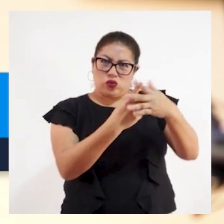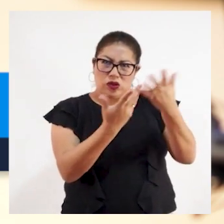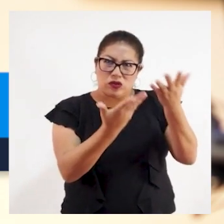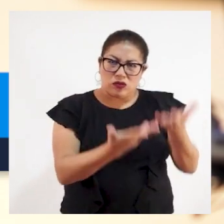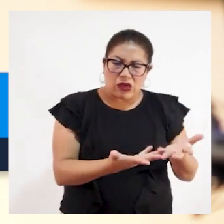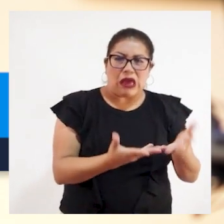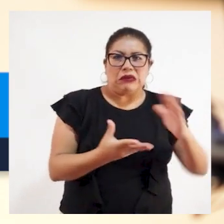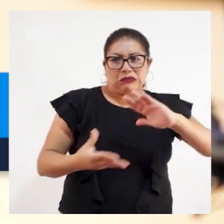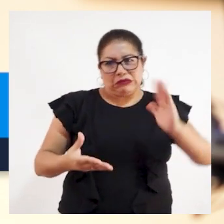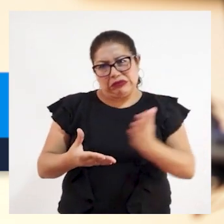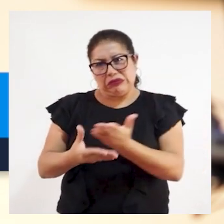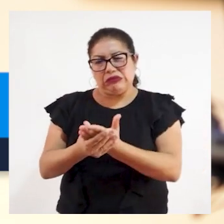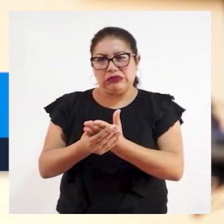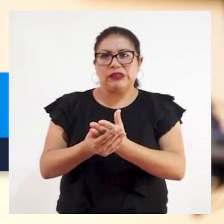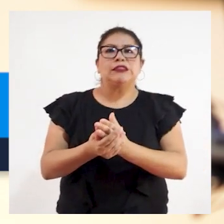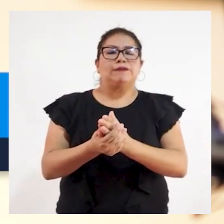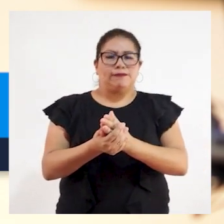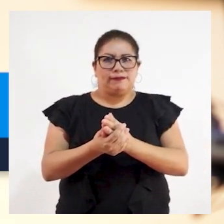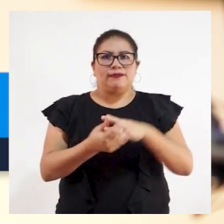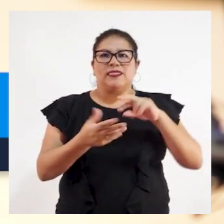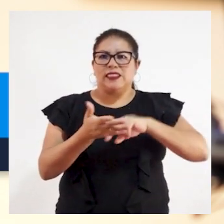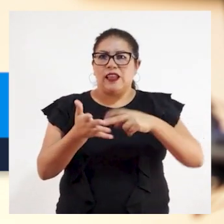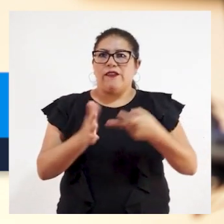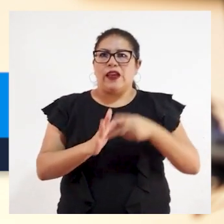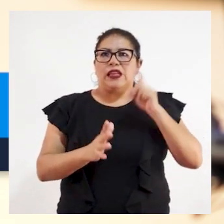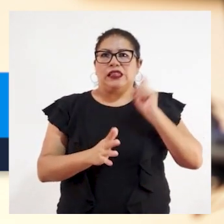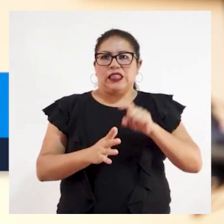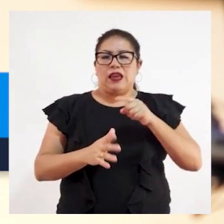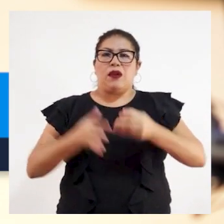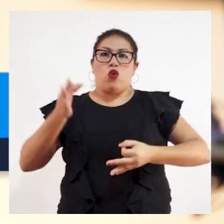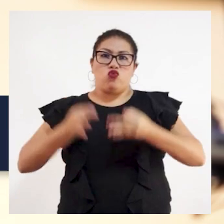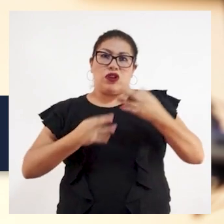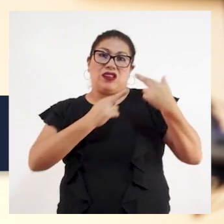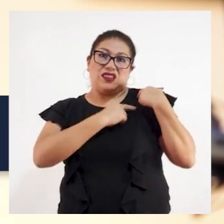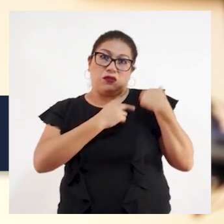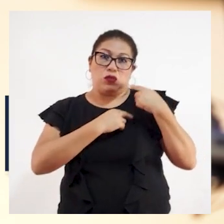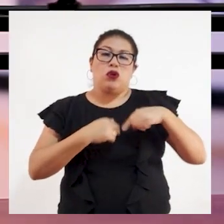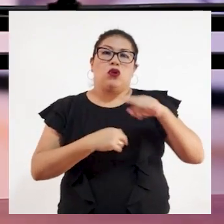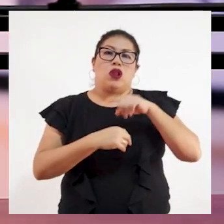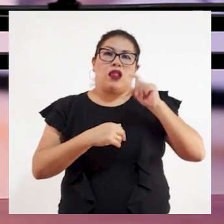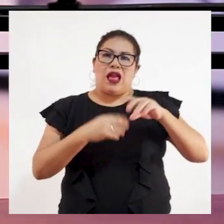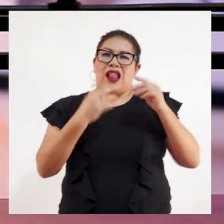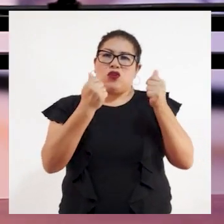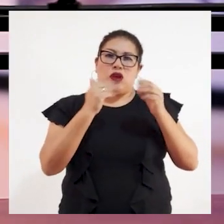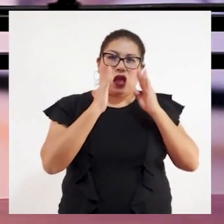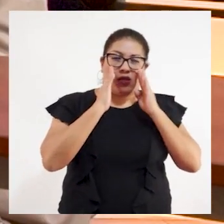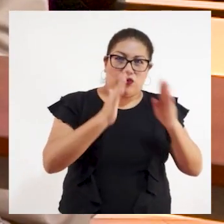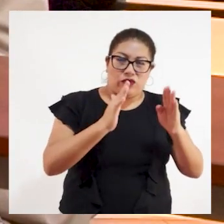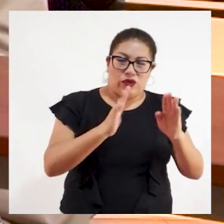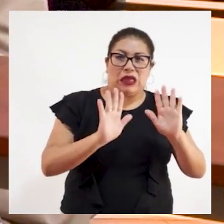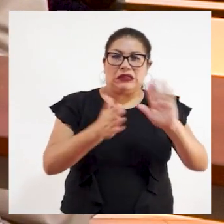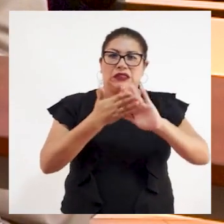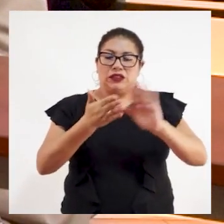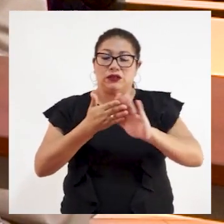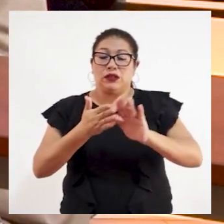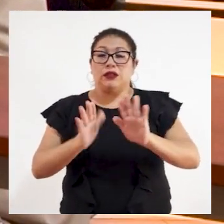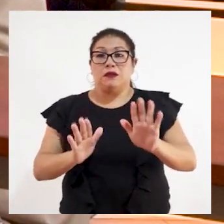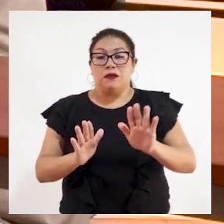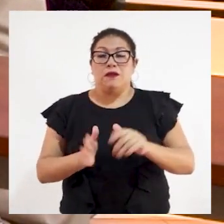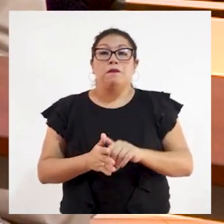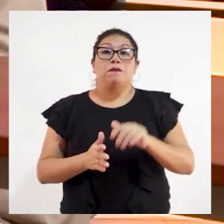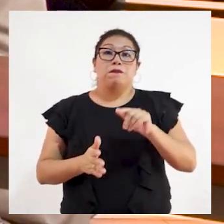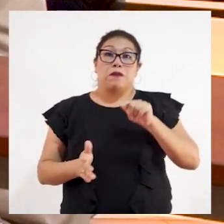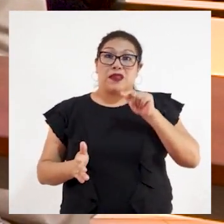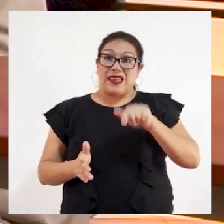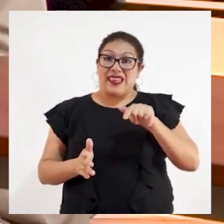valore y que la pensión pueda atender esta condición médica. Claro que además, sí. Discúlpeme,